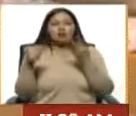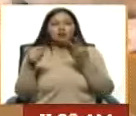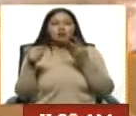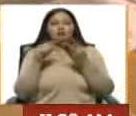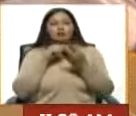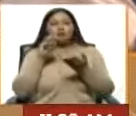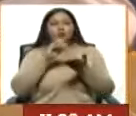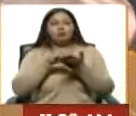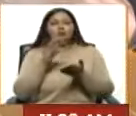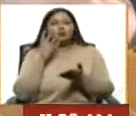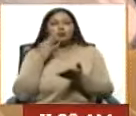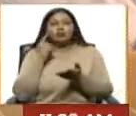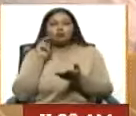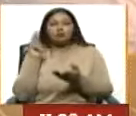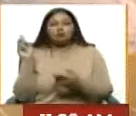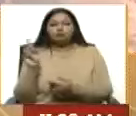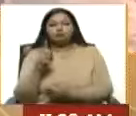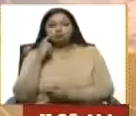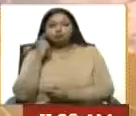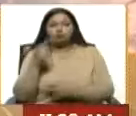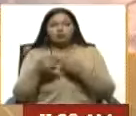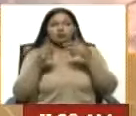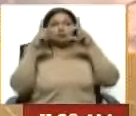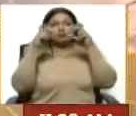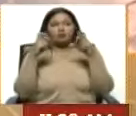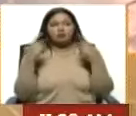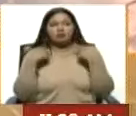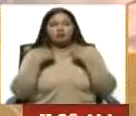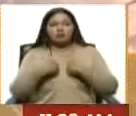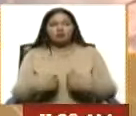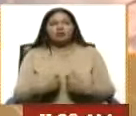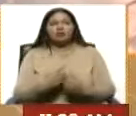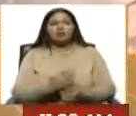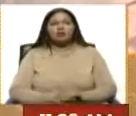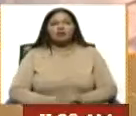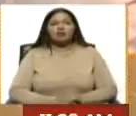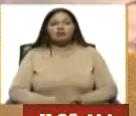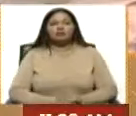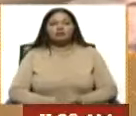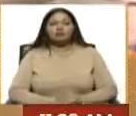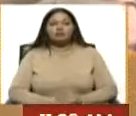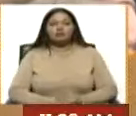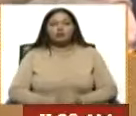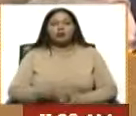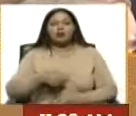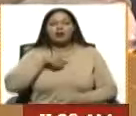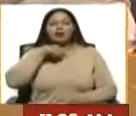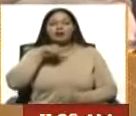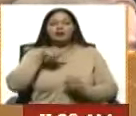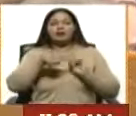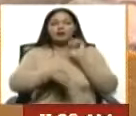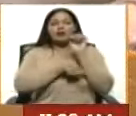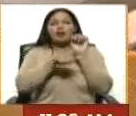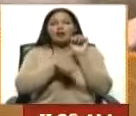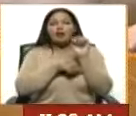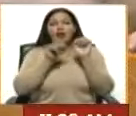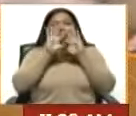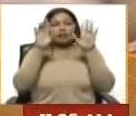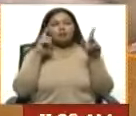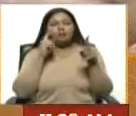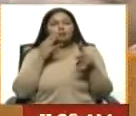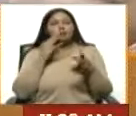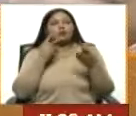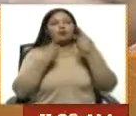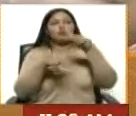ponemos. Si yo, por ejemplo, vengo y me hago una foto aquí con esta franela naranja clarita, entonces ahí el algoritmo de TikTok, por